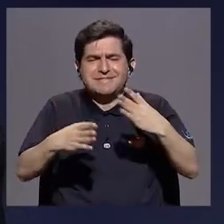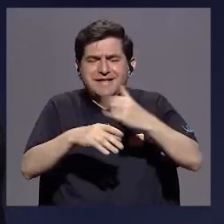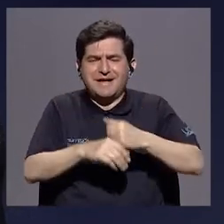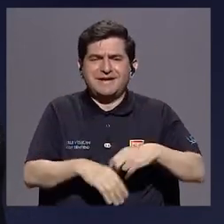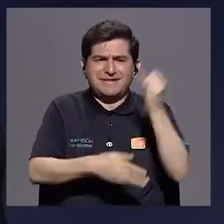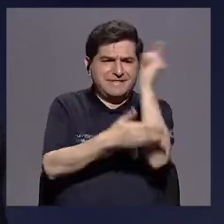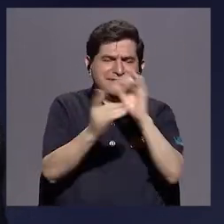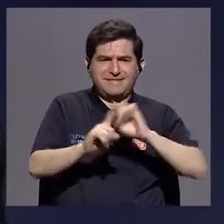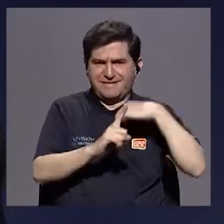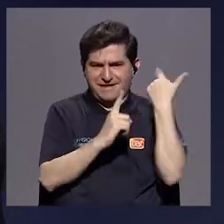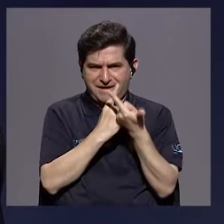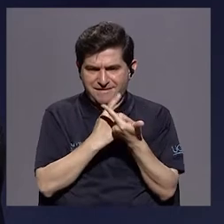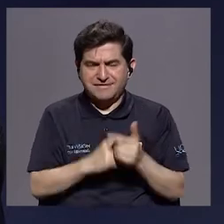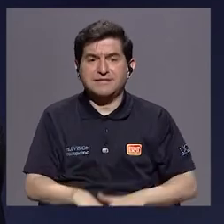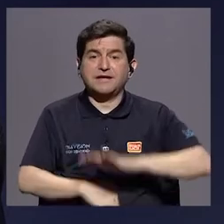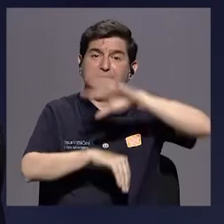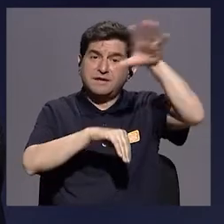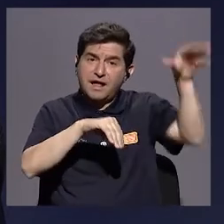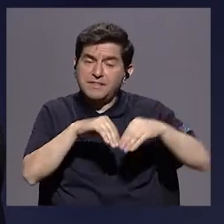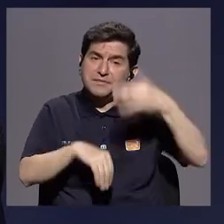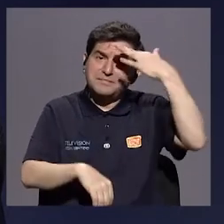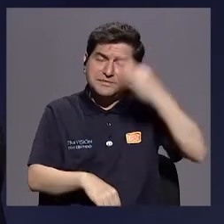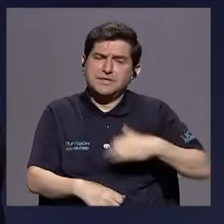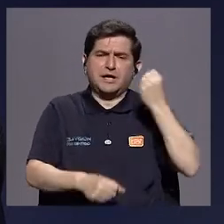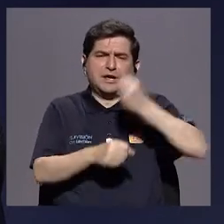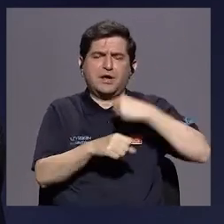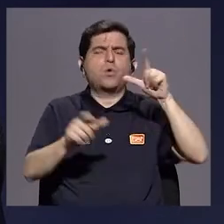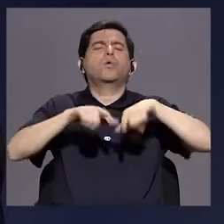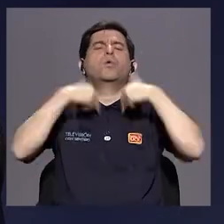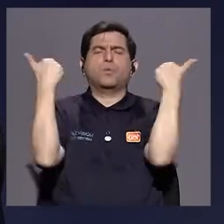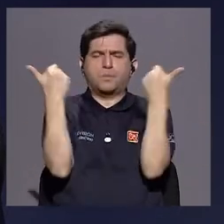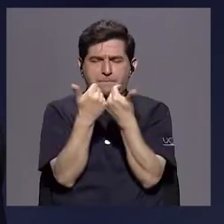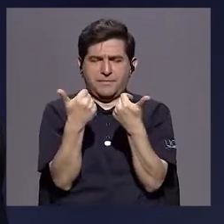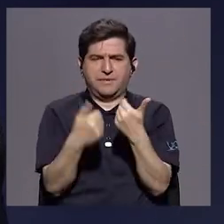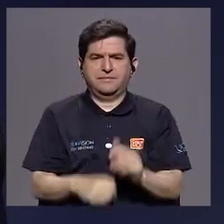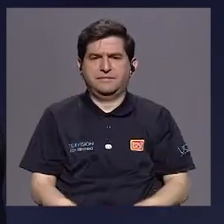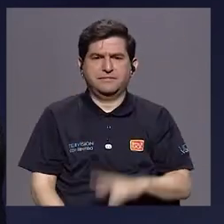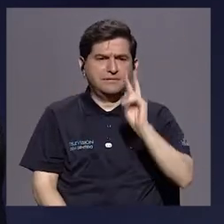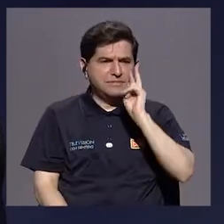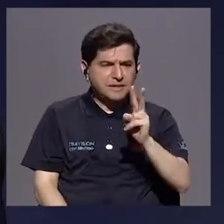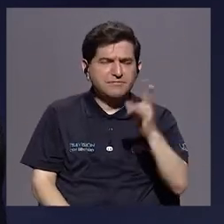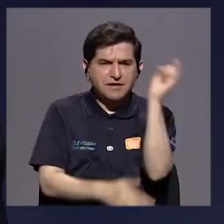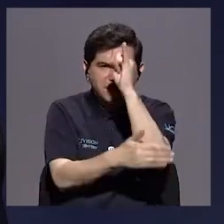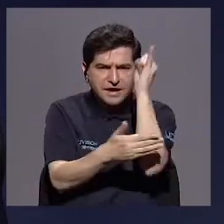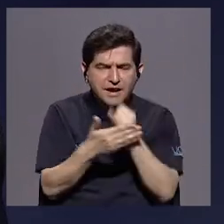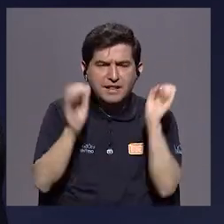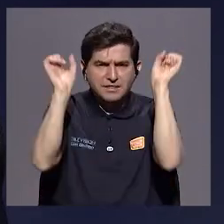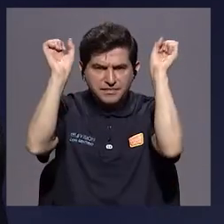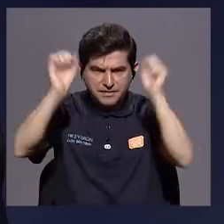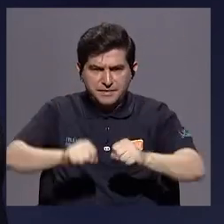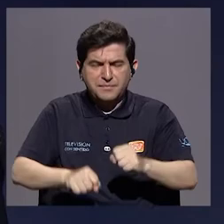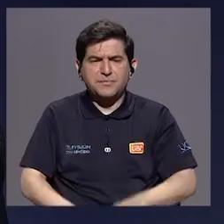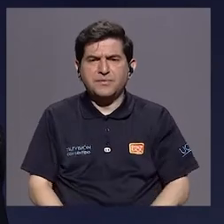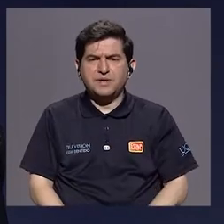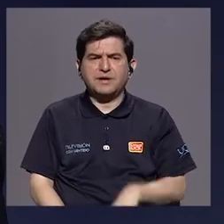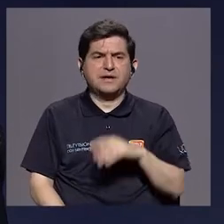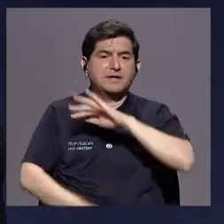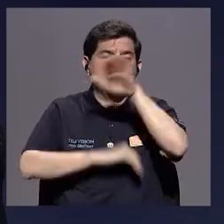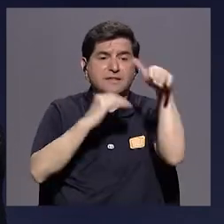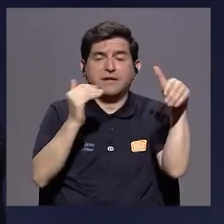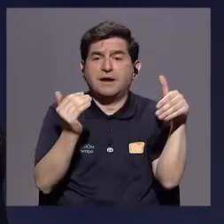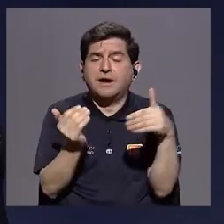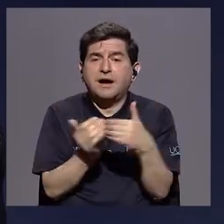arte social si no es creo que es un esfuerzo colectivo de ver cómo el arte puede hablarle a